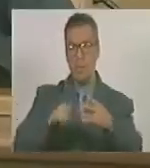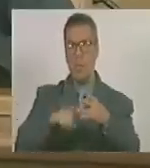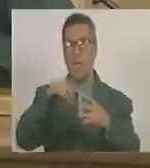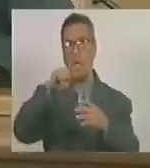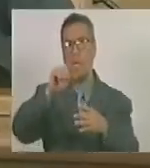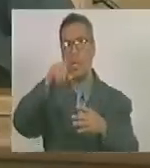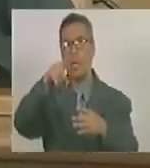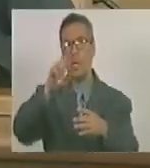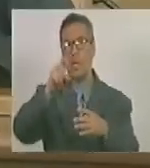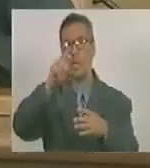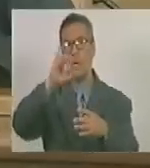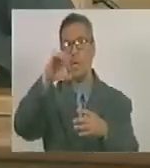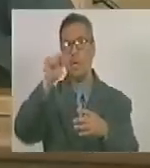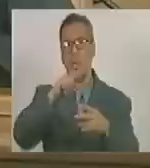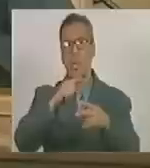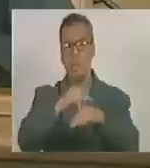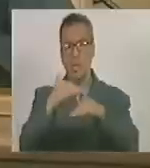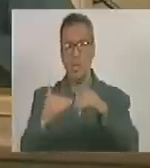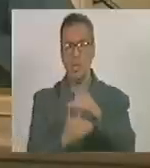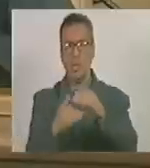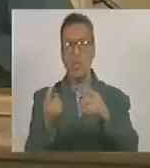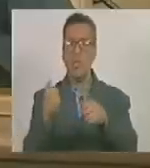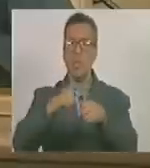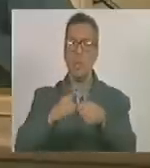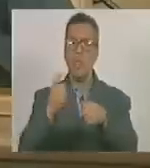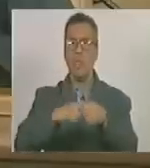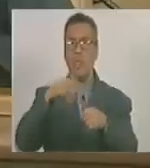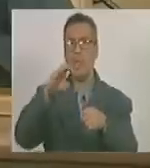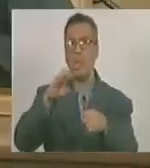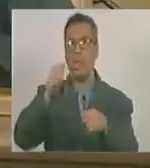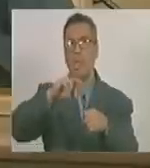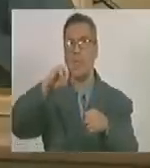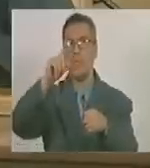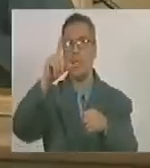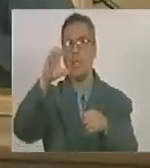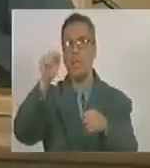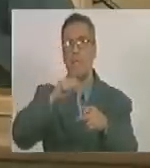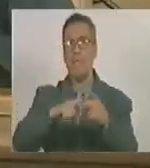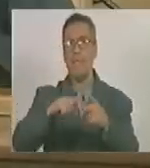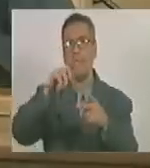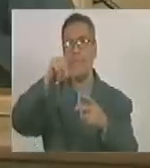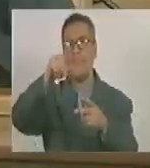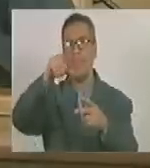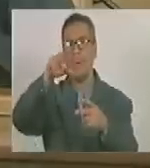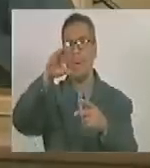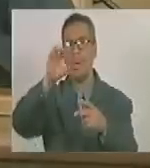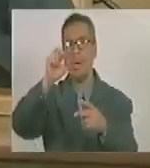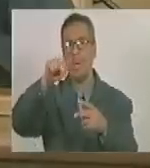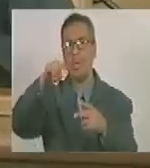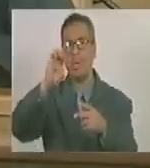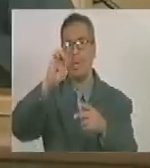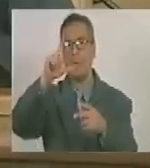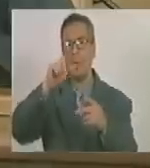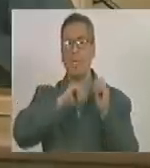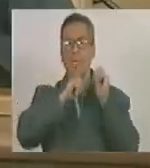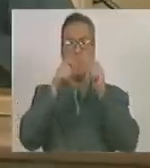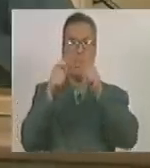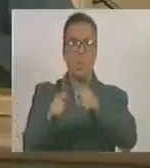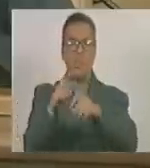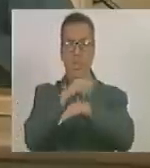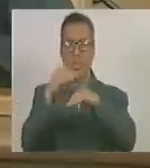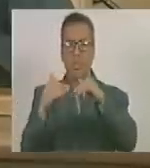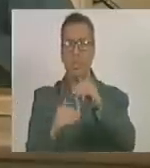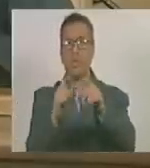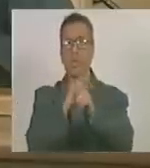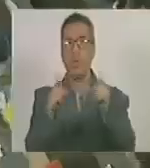Alexis Corredor, y de los suplentes incorporados Carlos Quintero y Leonel Parica, y de los designados como suplentes